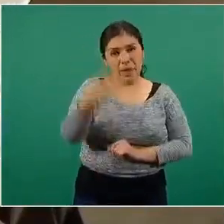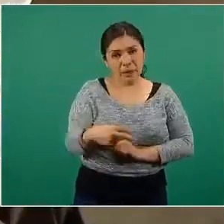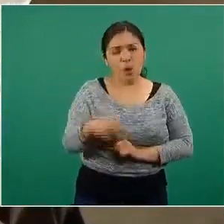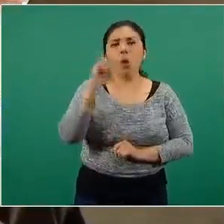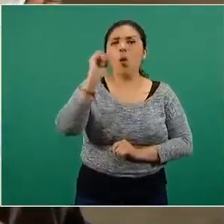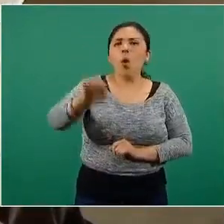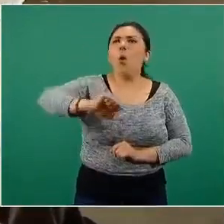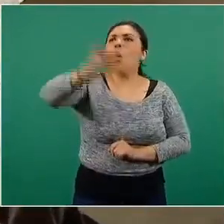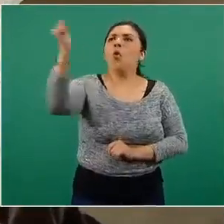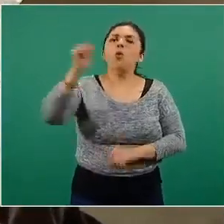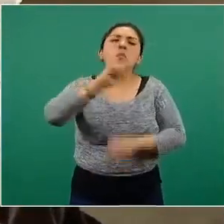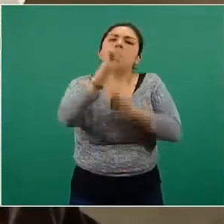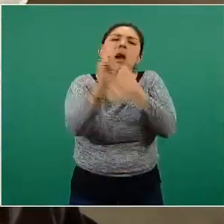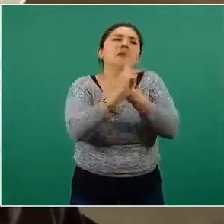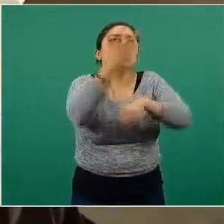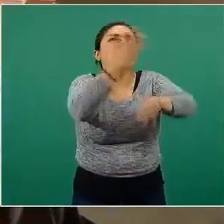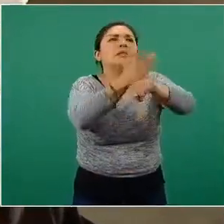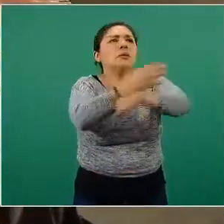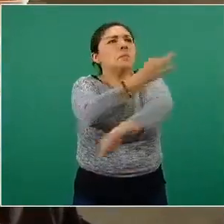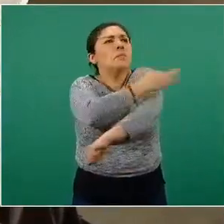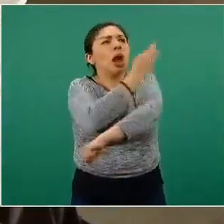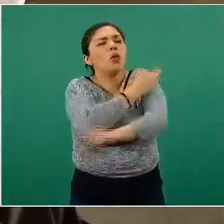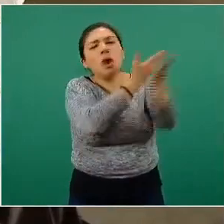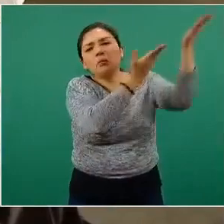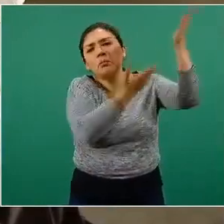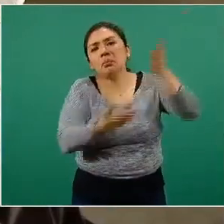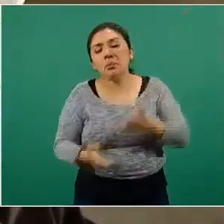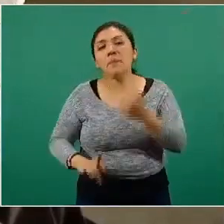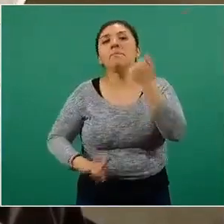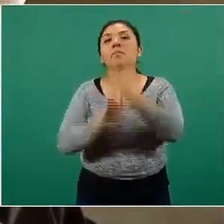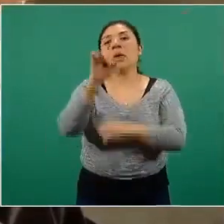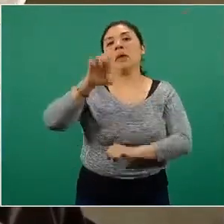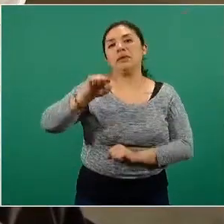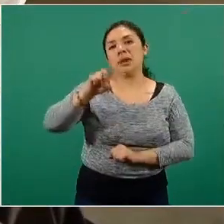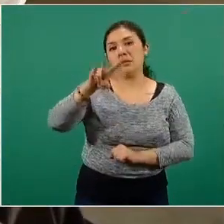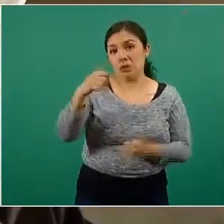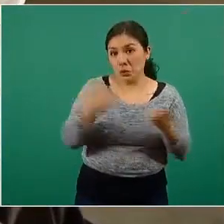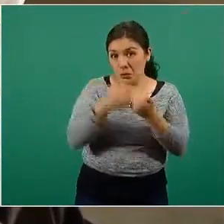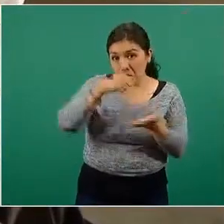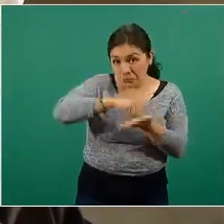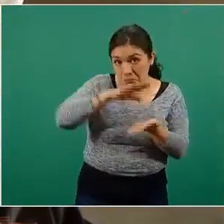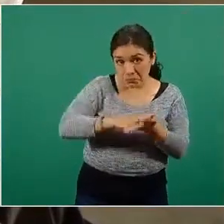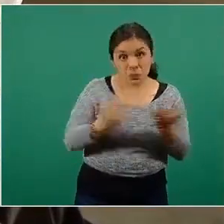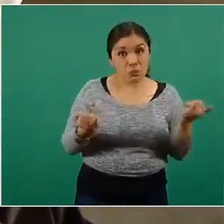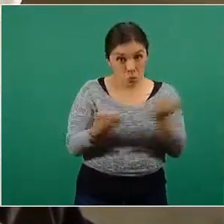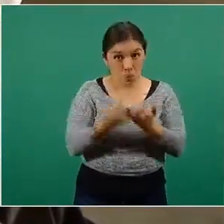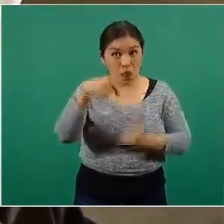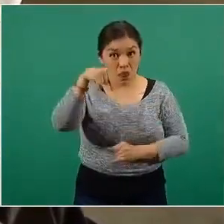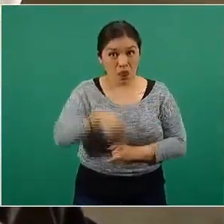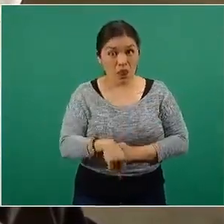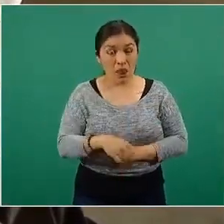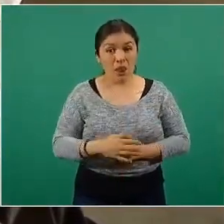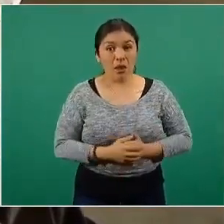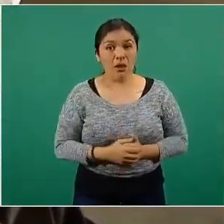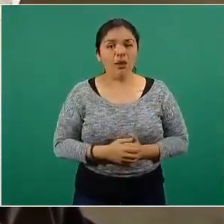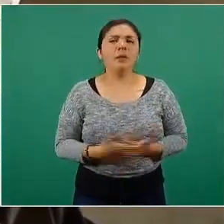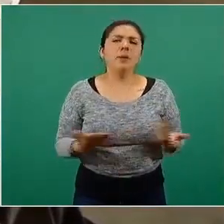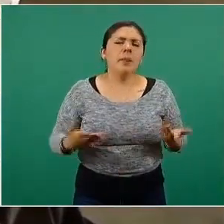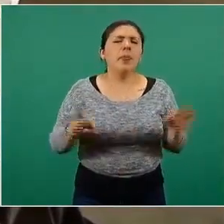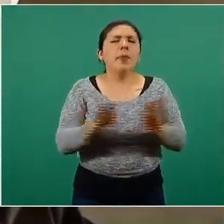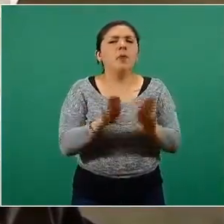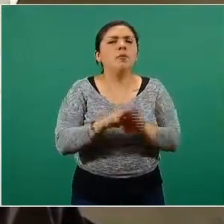gente que se vacunó en Estados Unidos o en otros países y también se registran ESAVIS pero ya aquí en México, y si hay algún